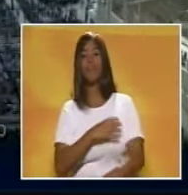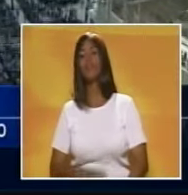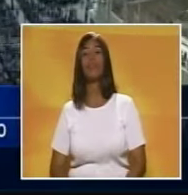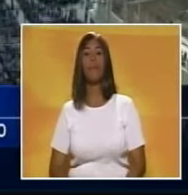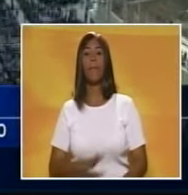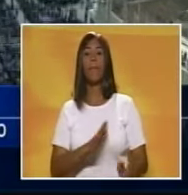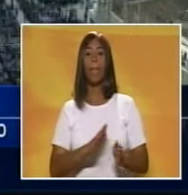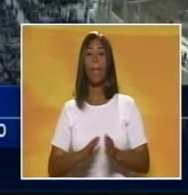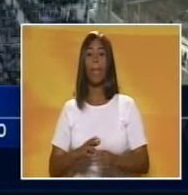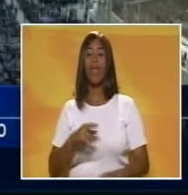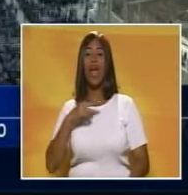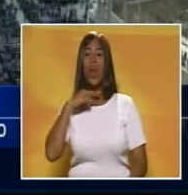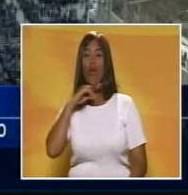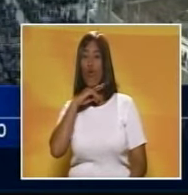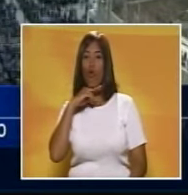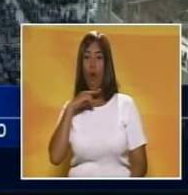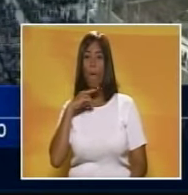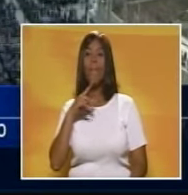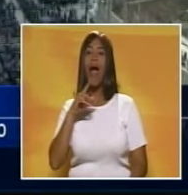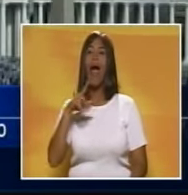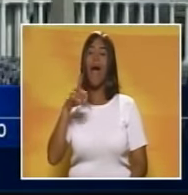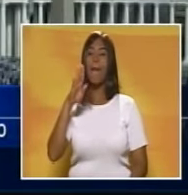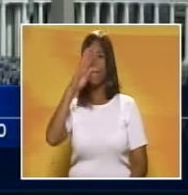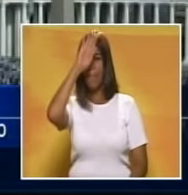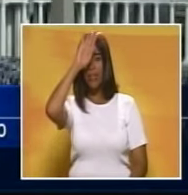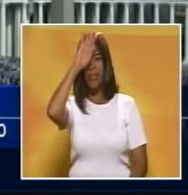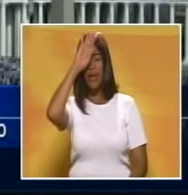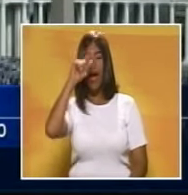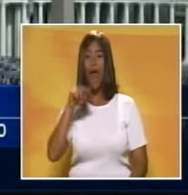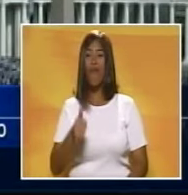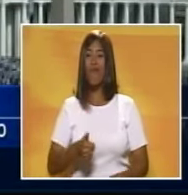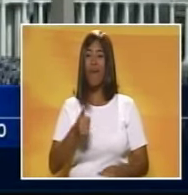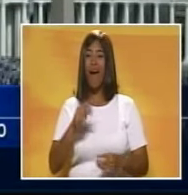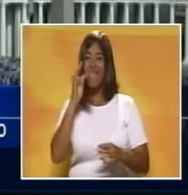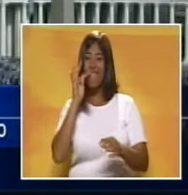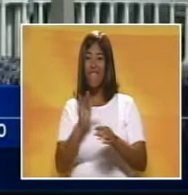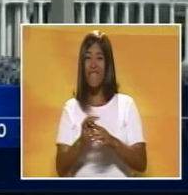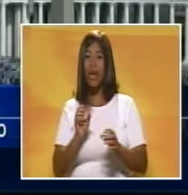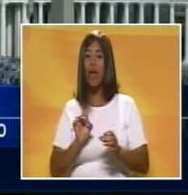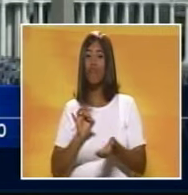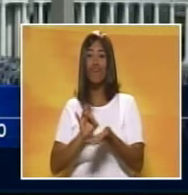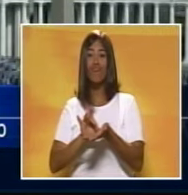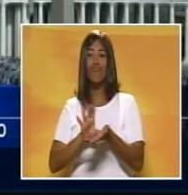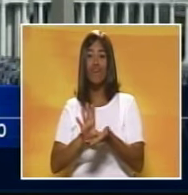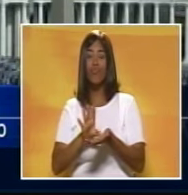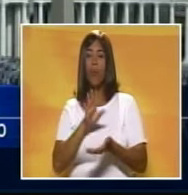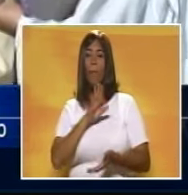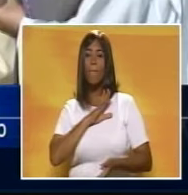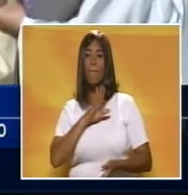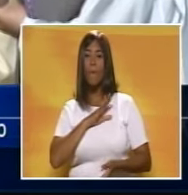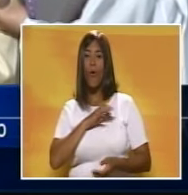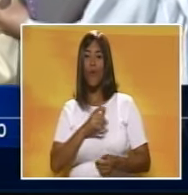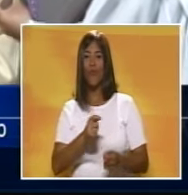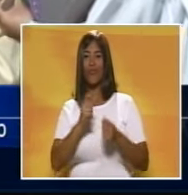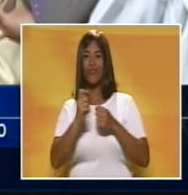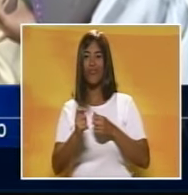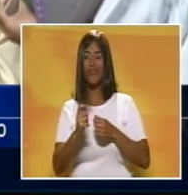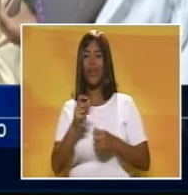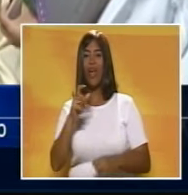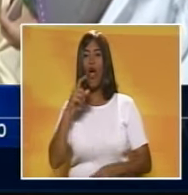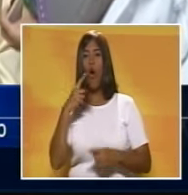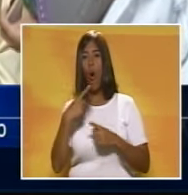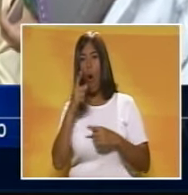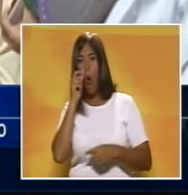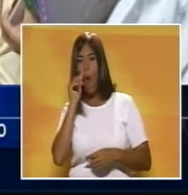En el Vaticano, la Congregación para la Doctrina de la Fe expulsó definitivamente del cargo a Anthony Sablan Puro,